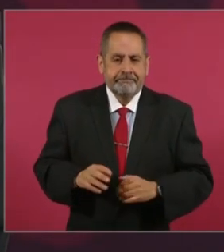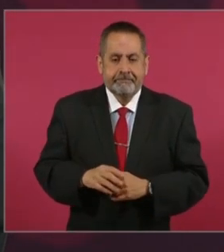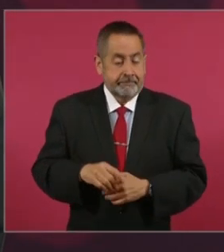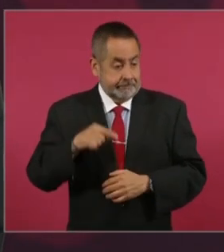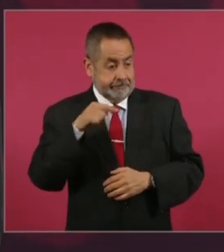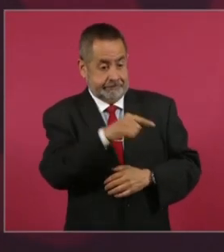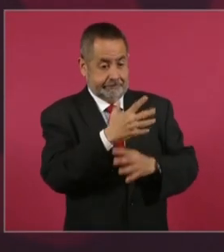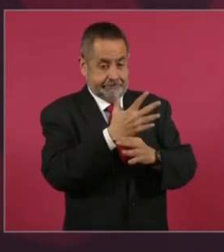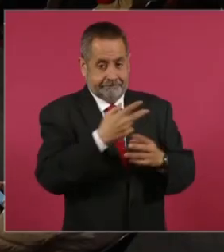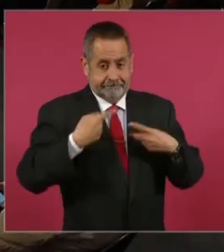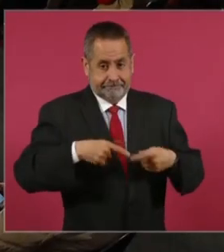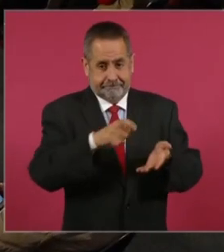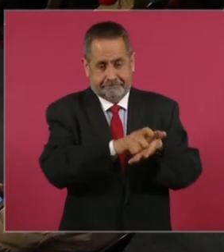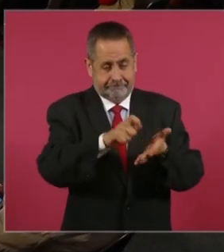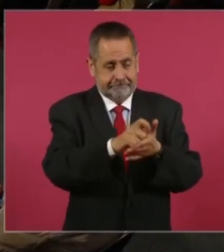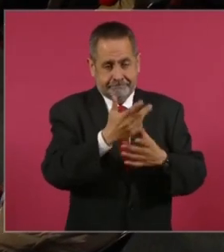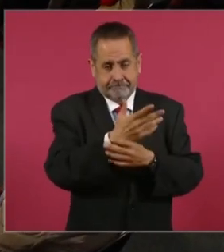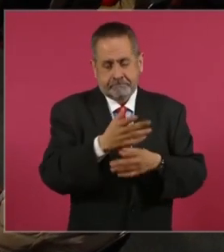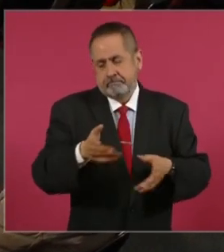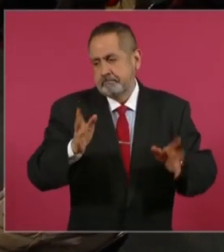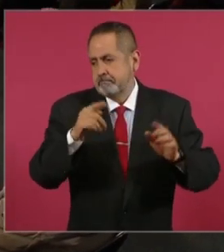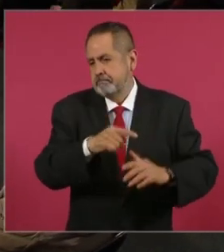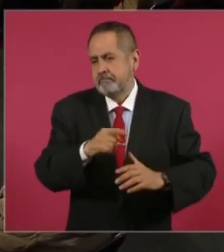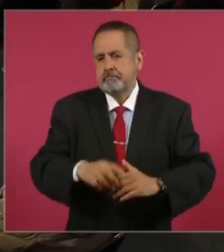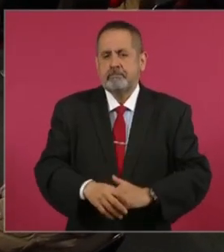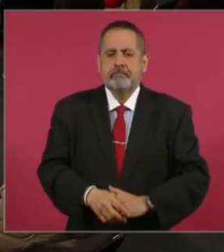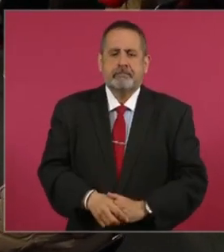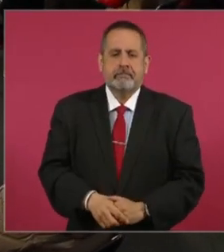periodista. Sí, el artículo. Sí, sí.